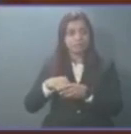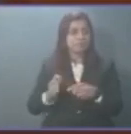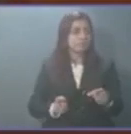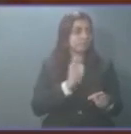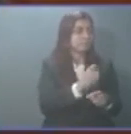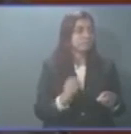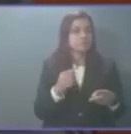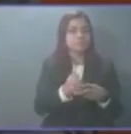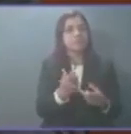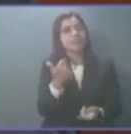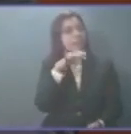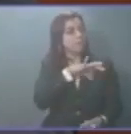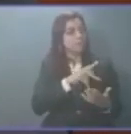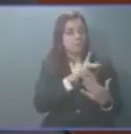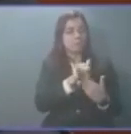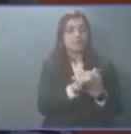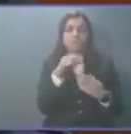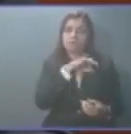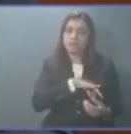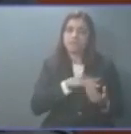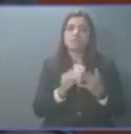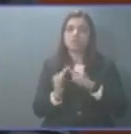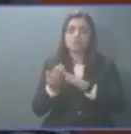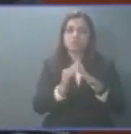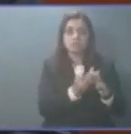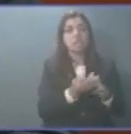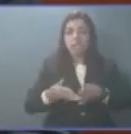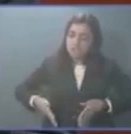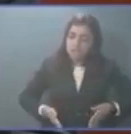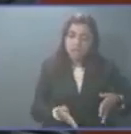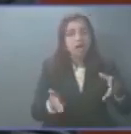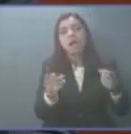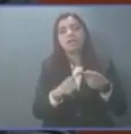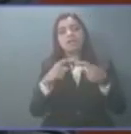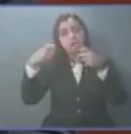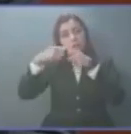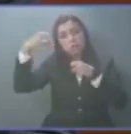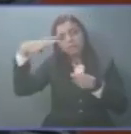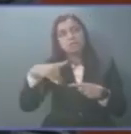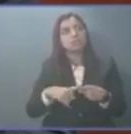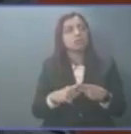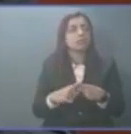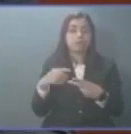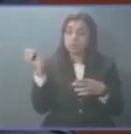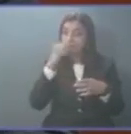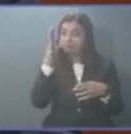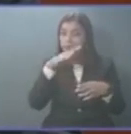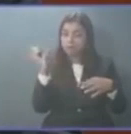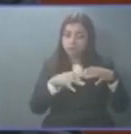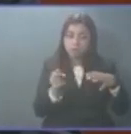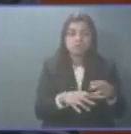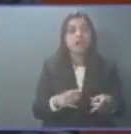proyectos de beneficio comunitario, entre estos, recarpeteo de calles, iluminación, recolección de desechos, cordón cuneta,